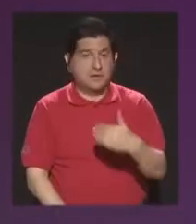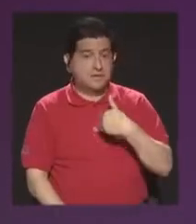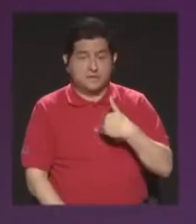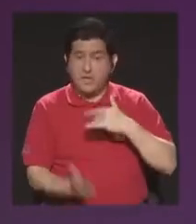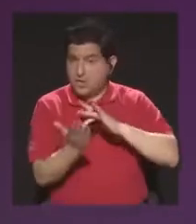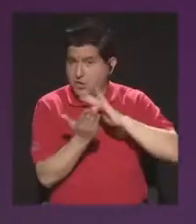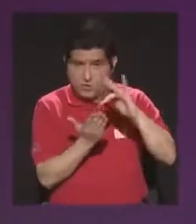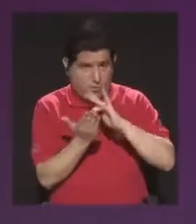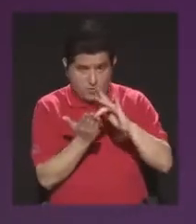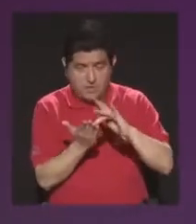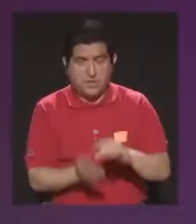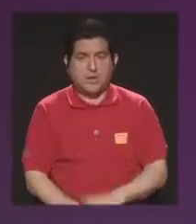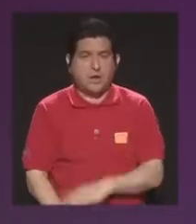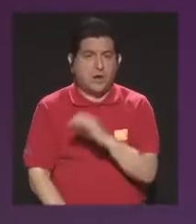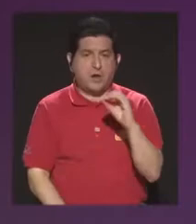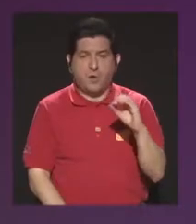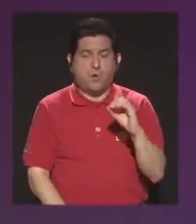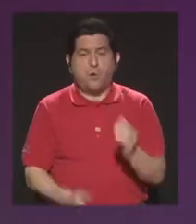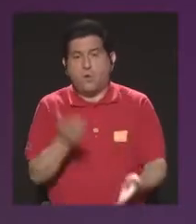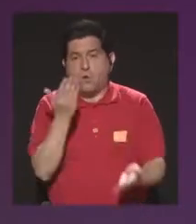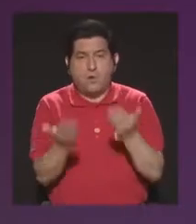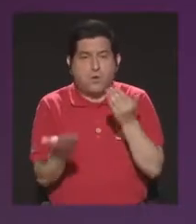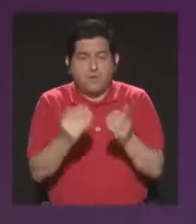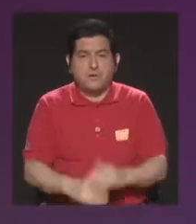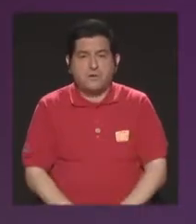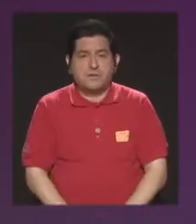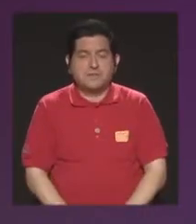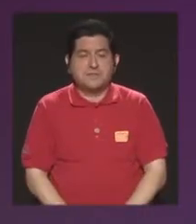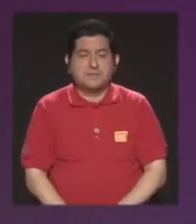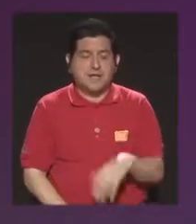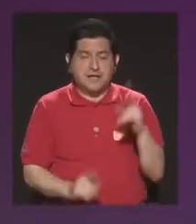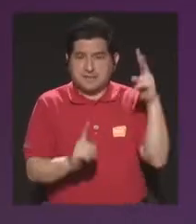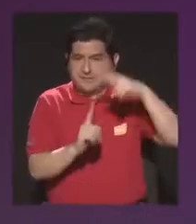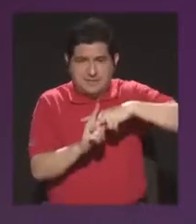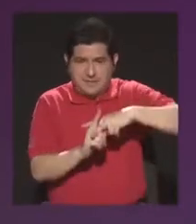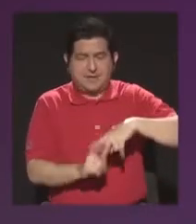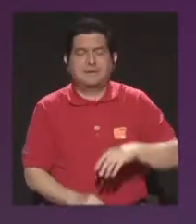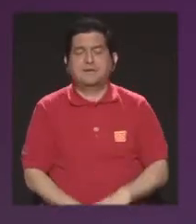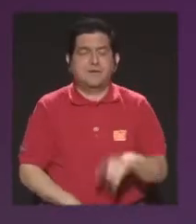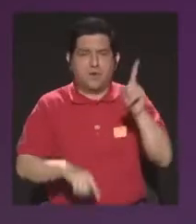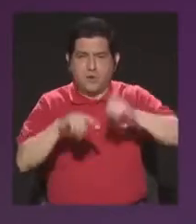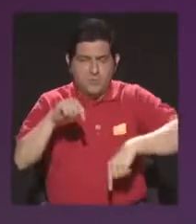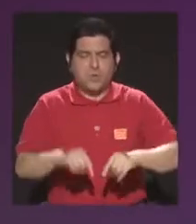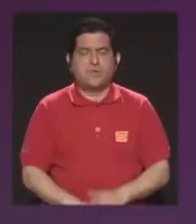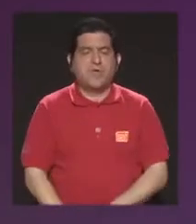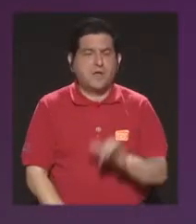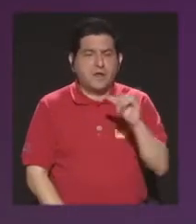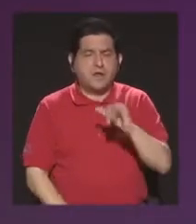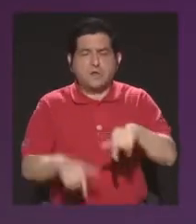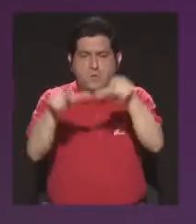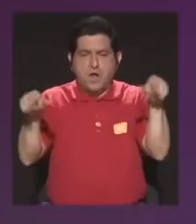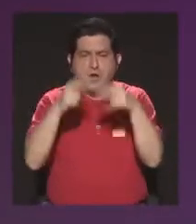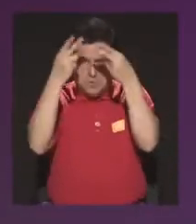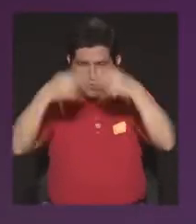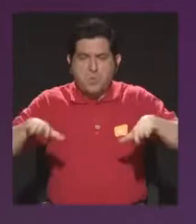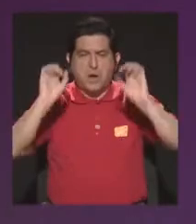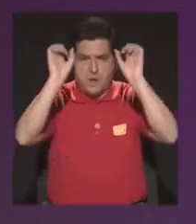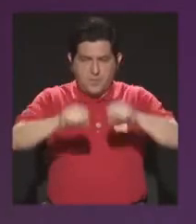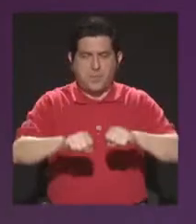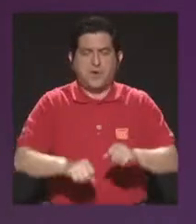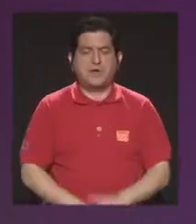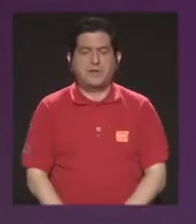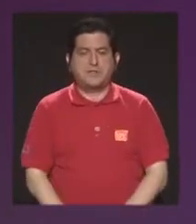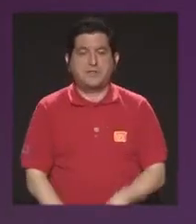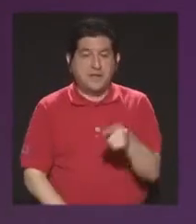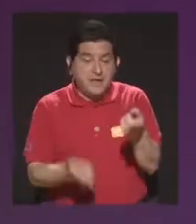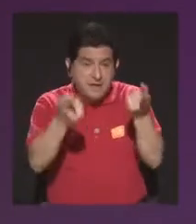celular o no tenés un teléfono celular que pueda soportar la aplicación, puedes hacerlo desde la misma página web, que como decíamos era Hey Hollaback Costa